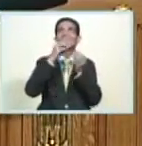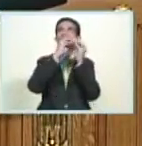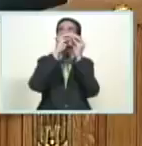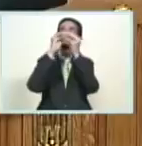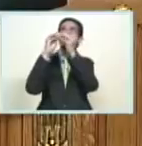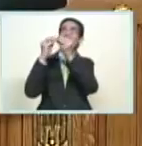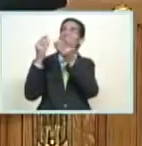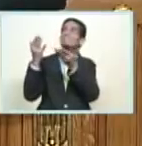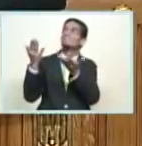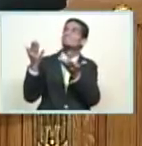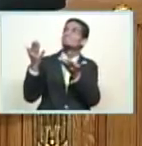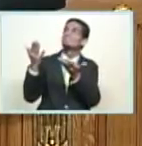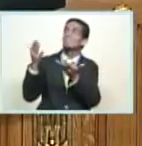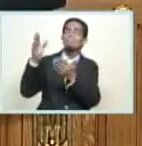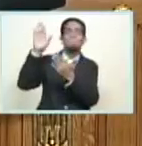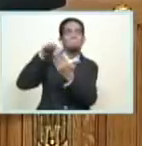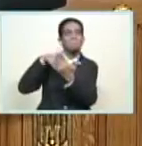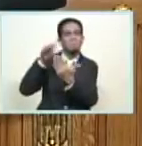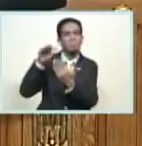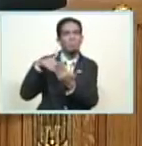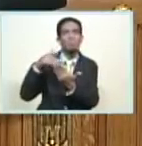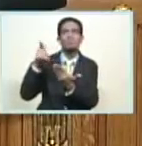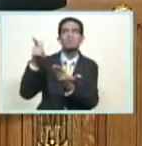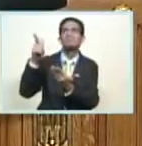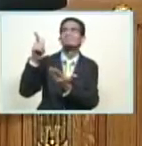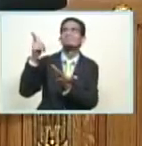dijo ahorita la presidenta de la constituyente.